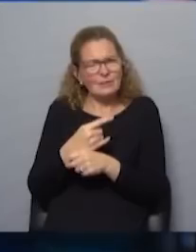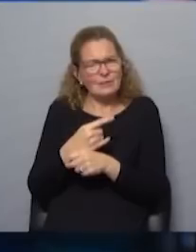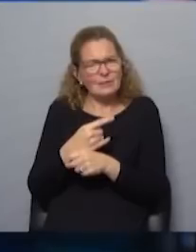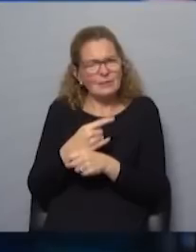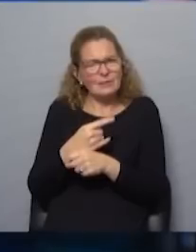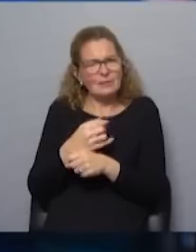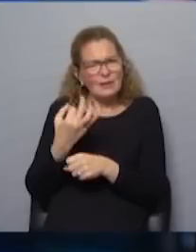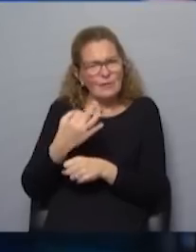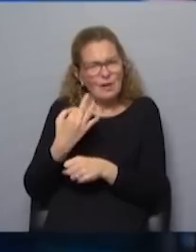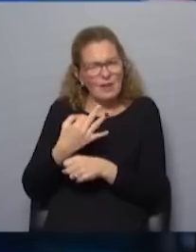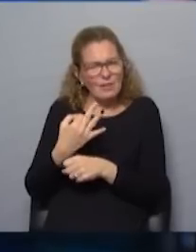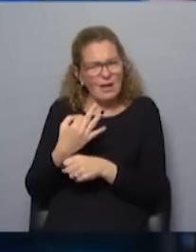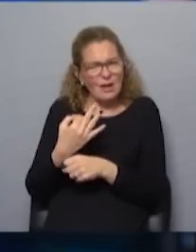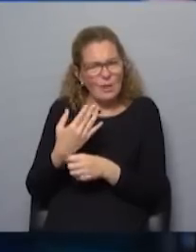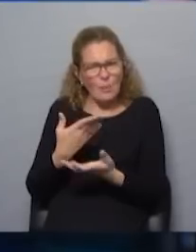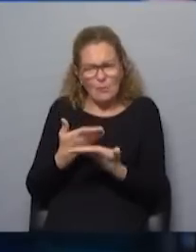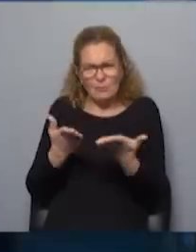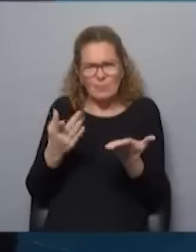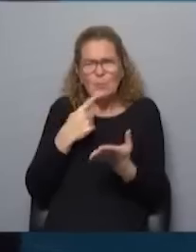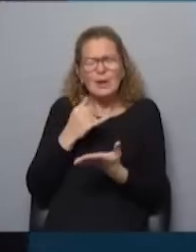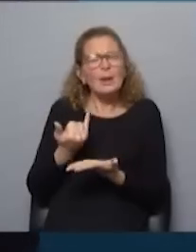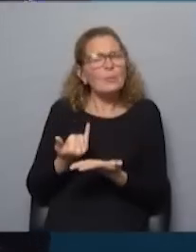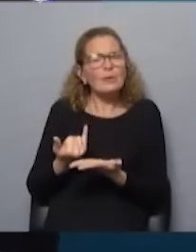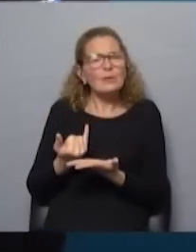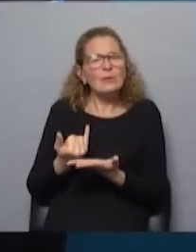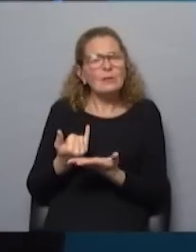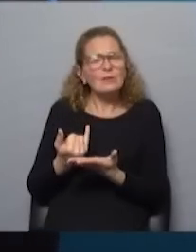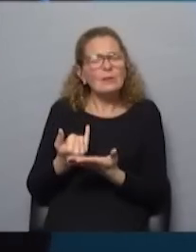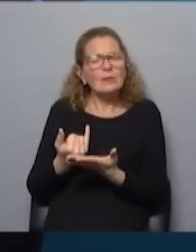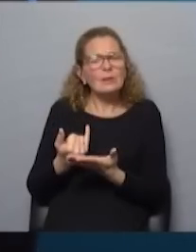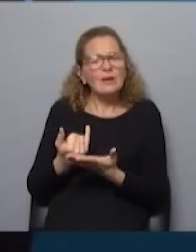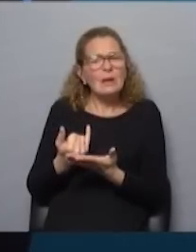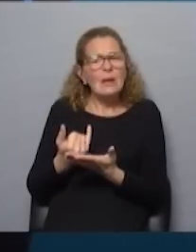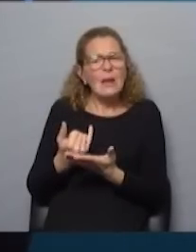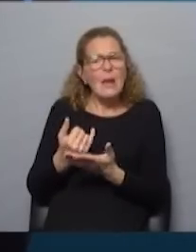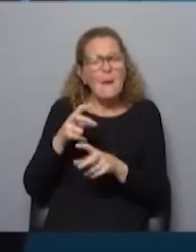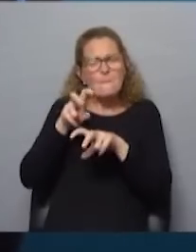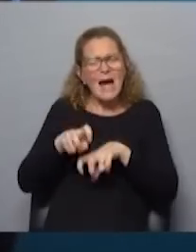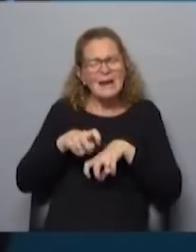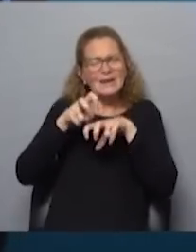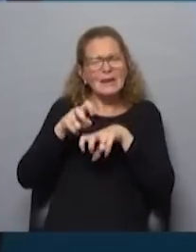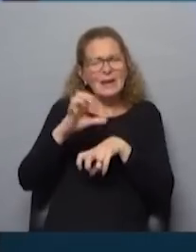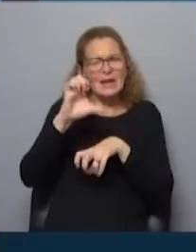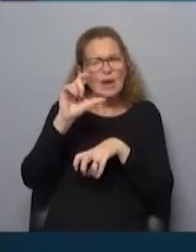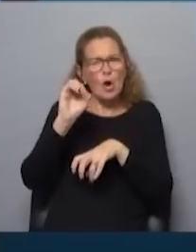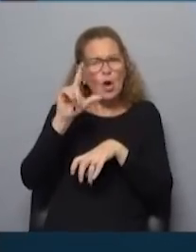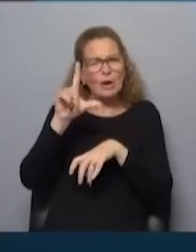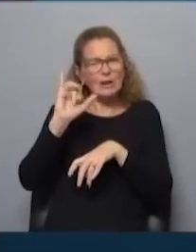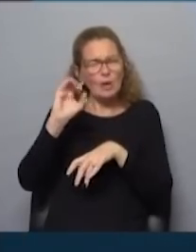realmente pintores como ejemplo ejemplo el parque eólico y este